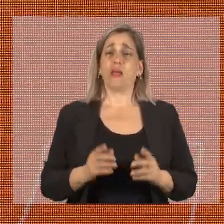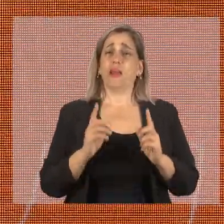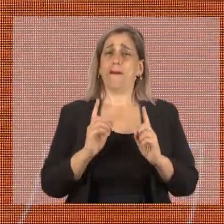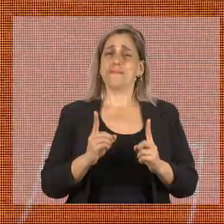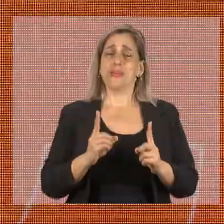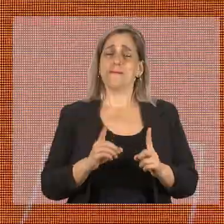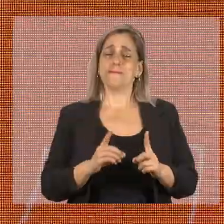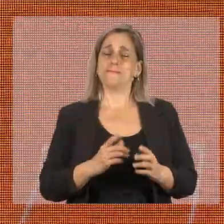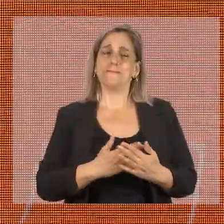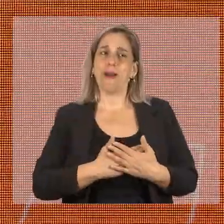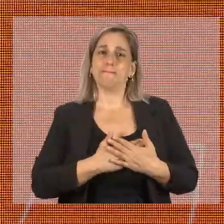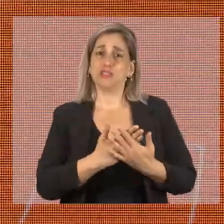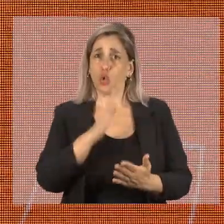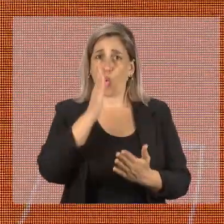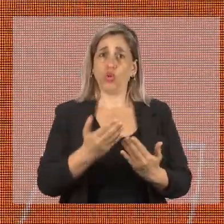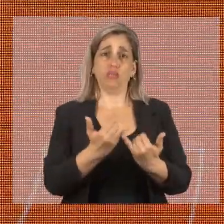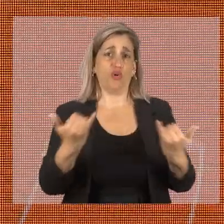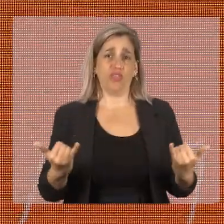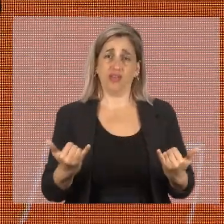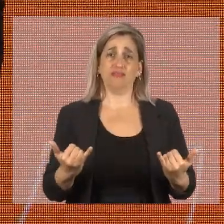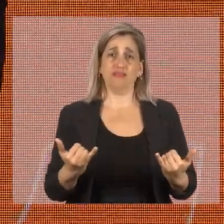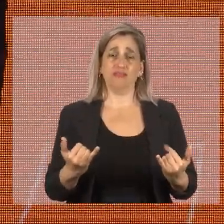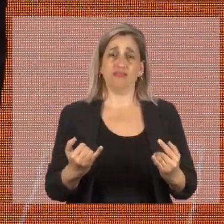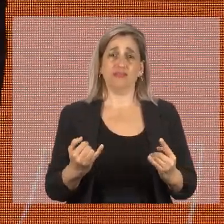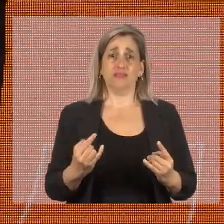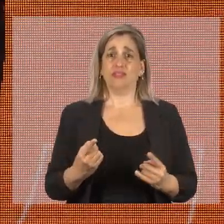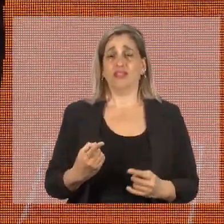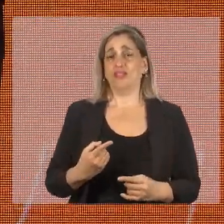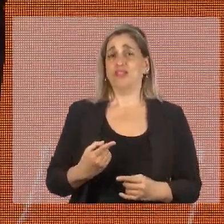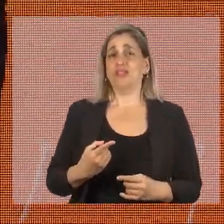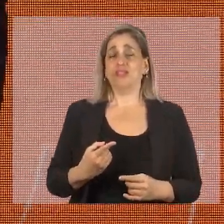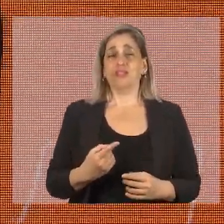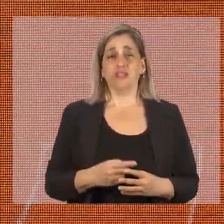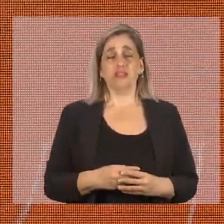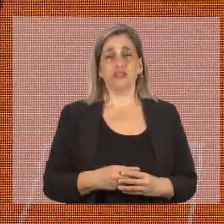y con la misma pasión el último día